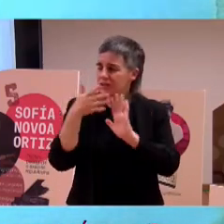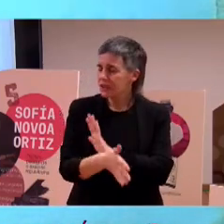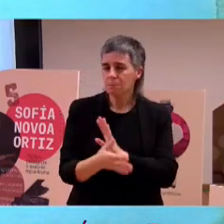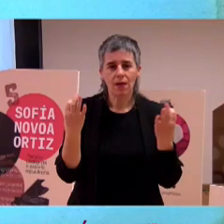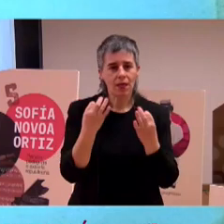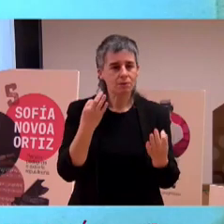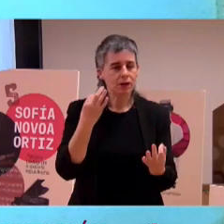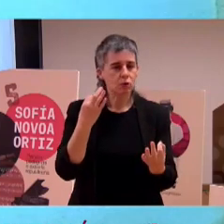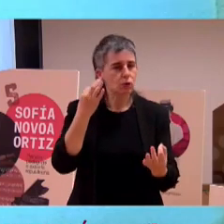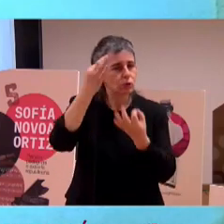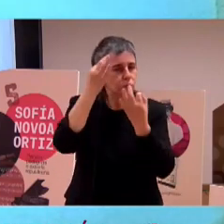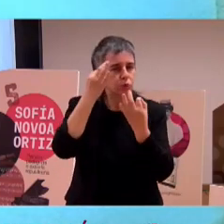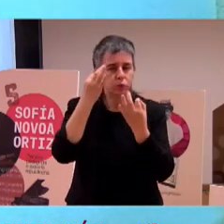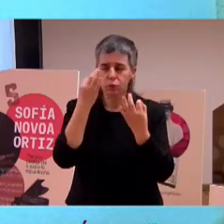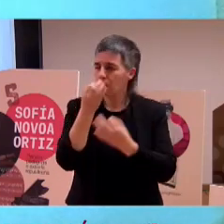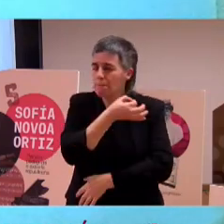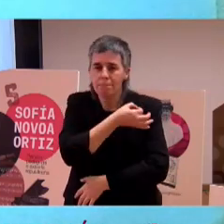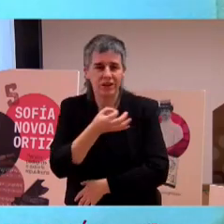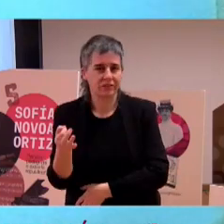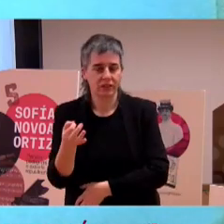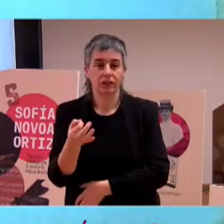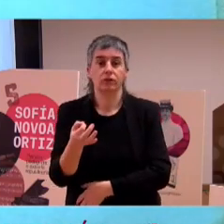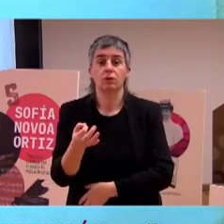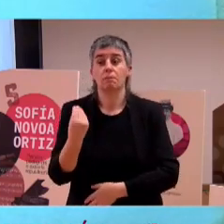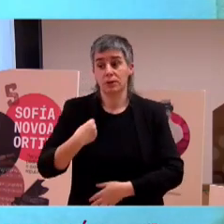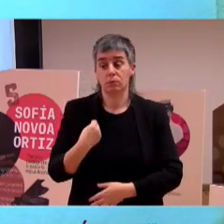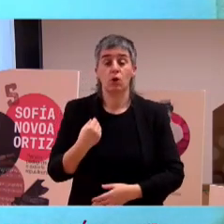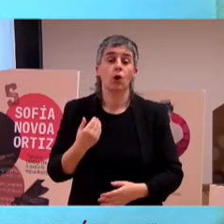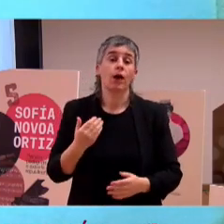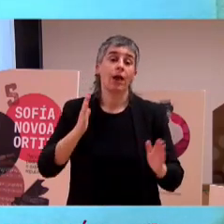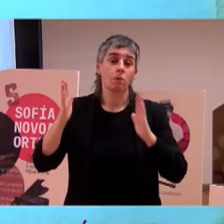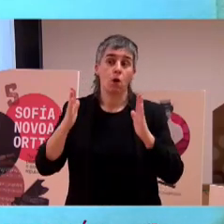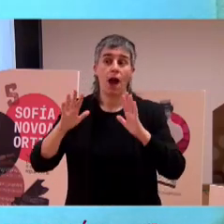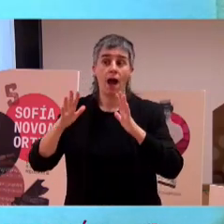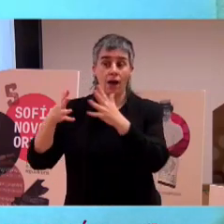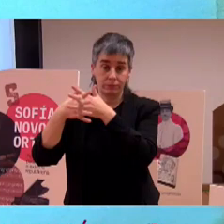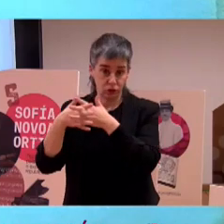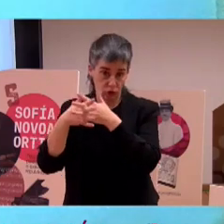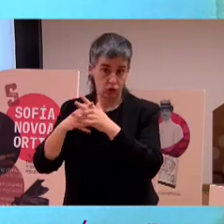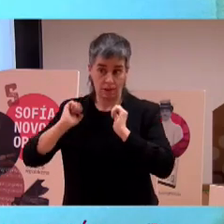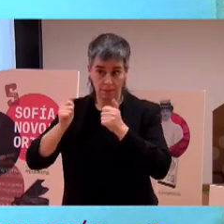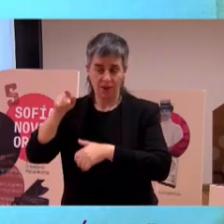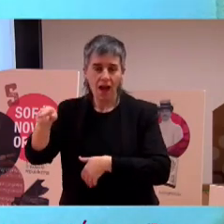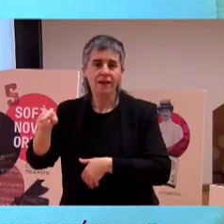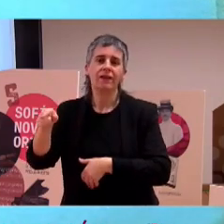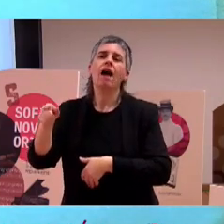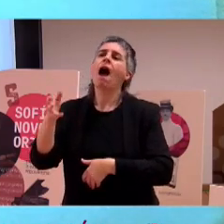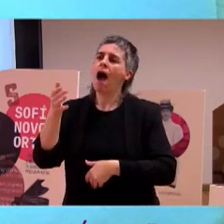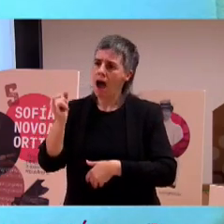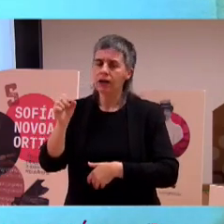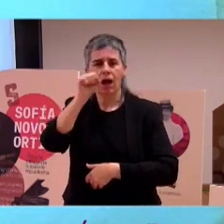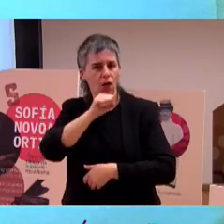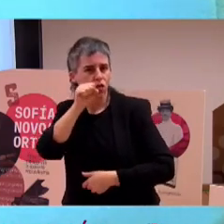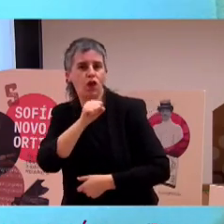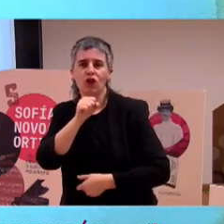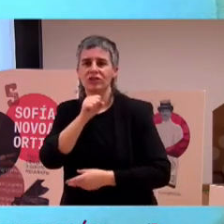actividade durante os primeiros anos da etapa americana, que estivo centrada no folclore, incluía interpretacións de cancións e danzas, con tal éxito que a